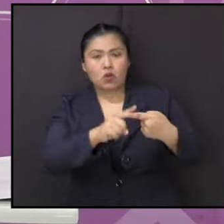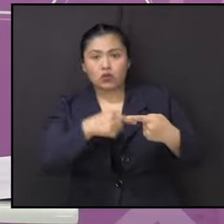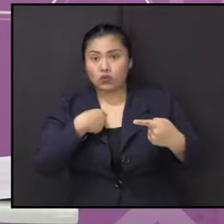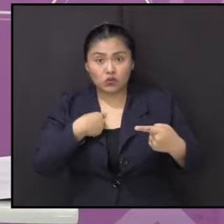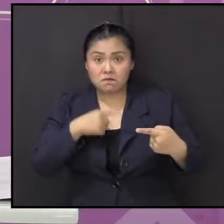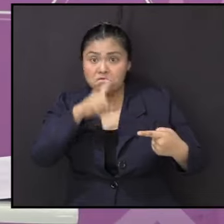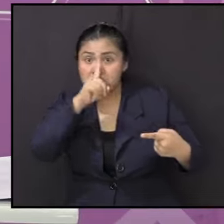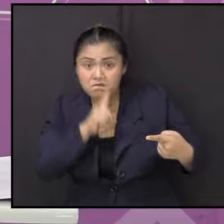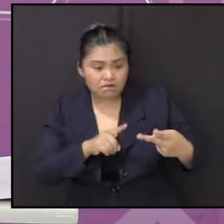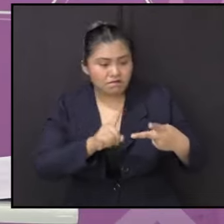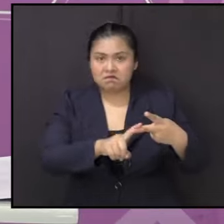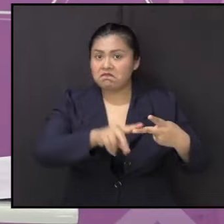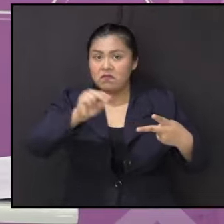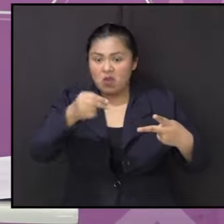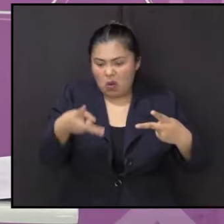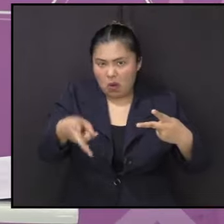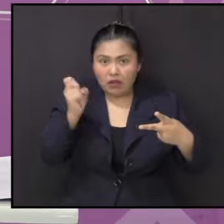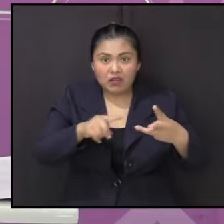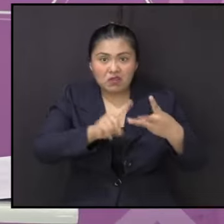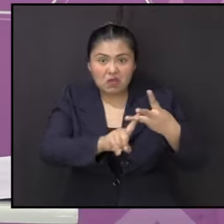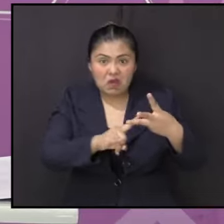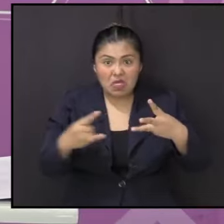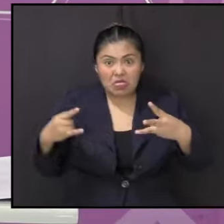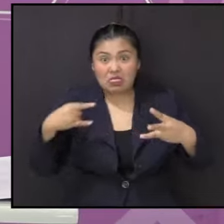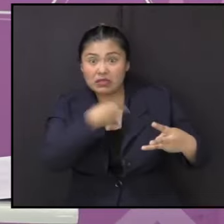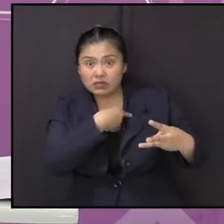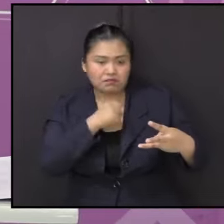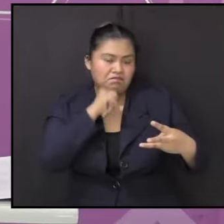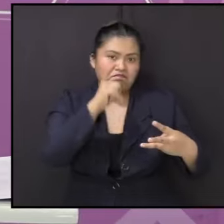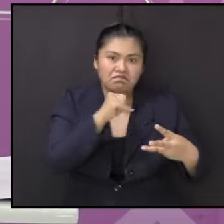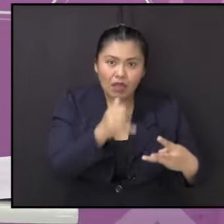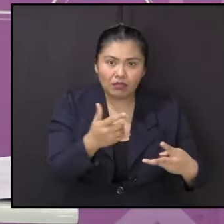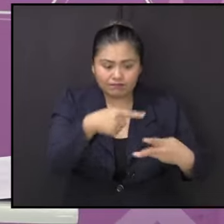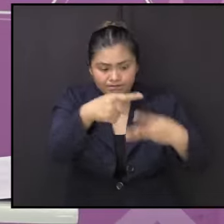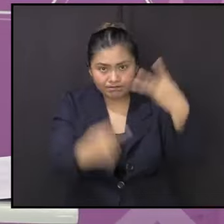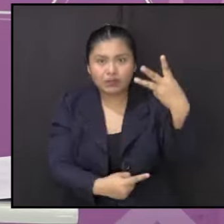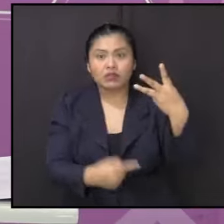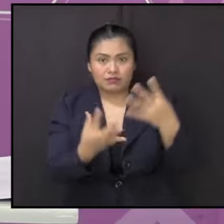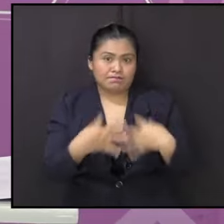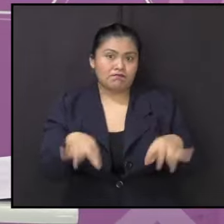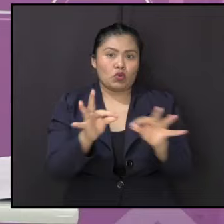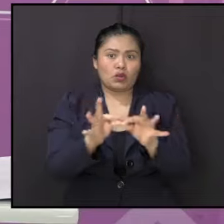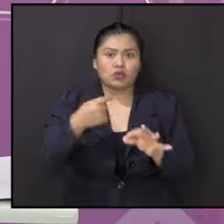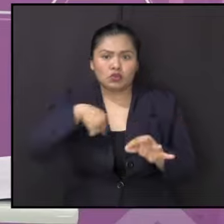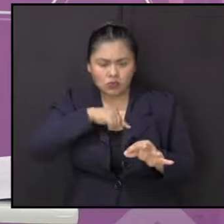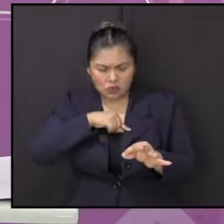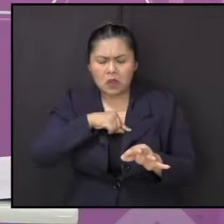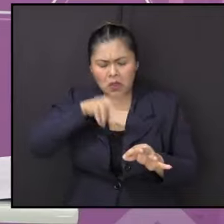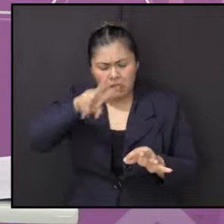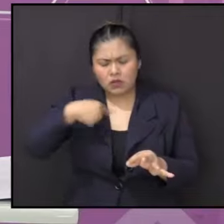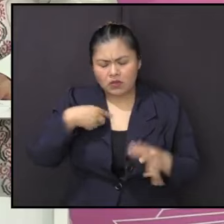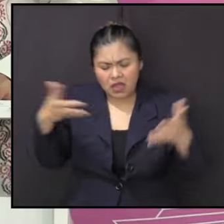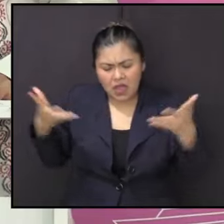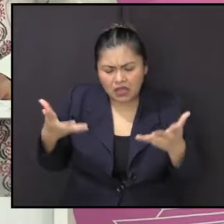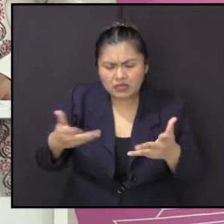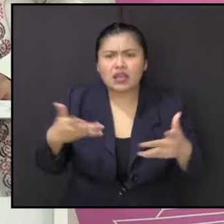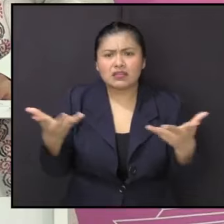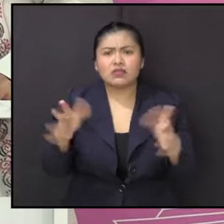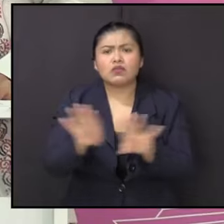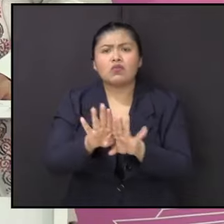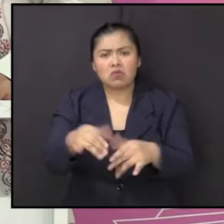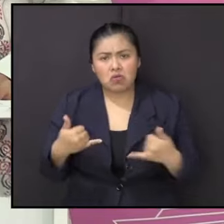no traicionar. Venimos a cambiar y a regenerar justamente este quehacer legislativo y este quehacer de lo que tenemos que hacer como jóvenes.